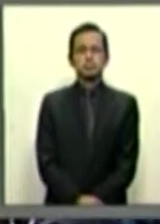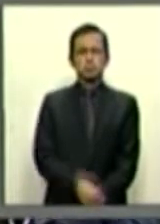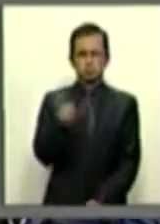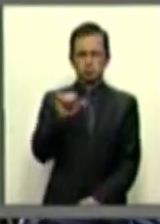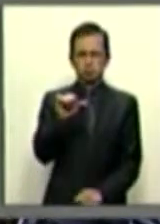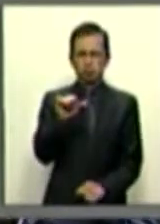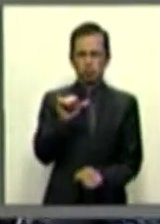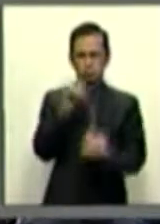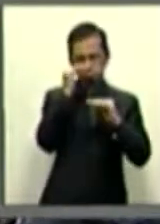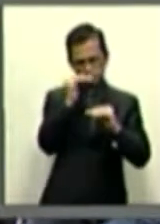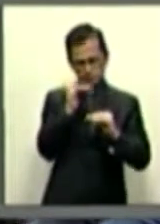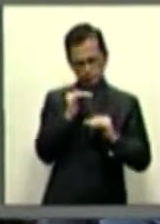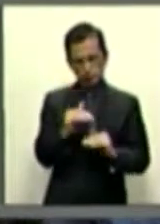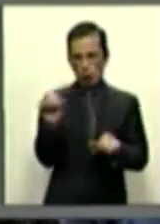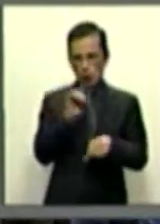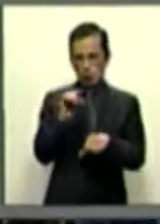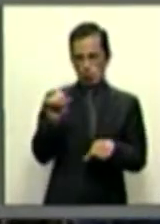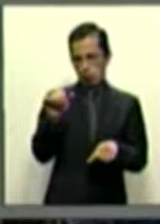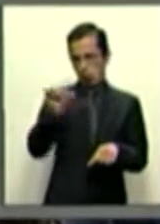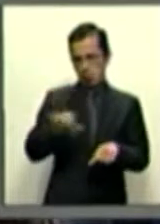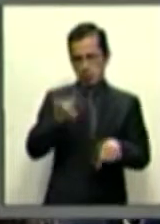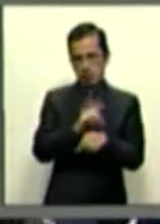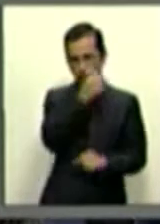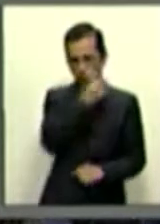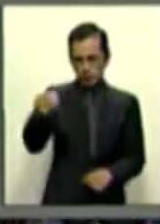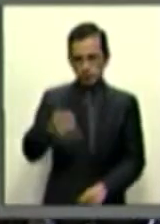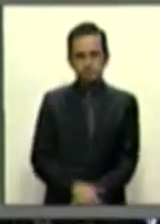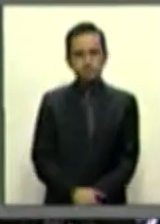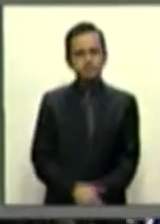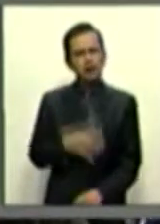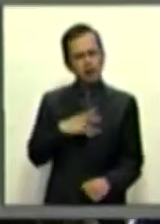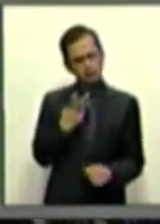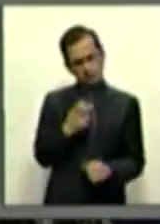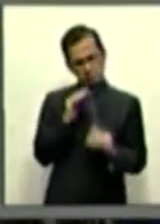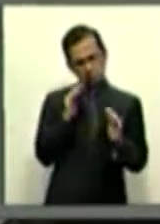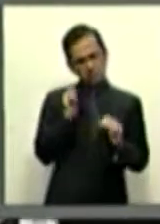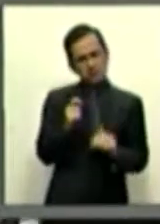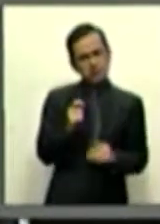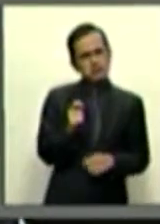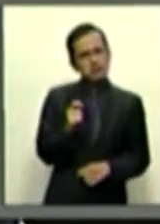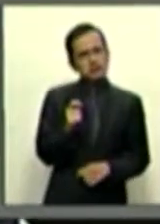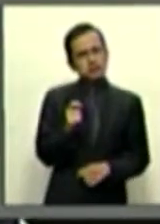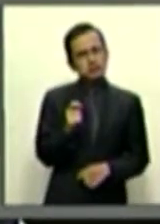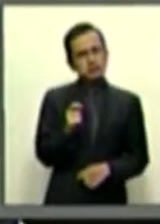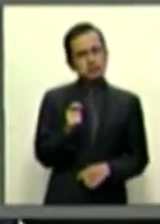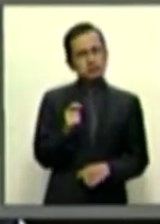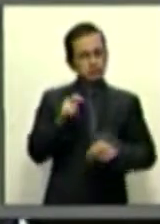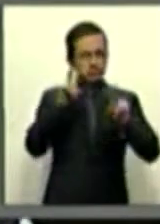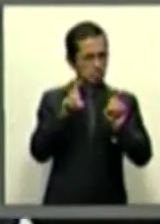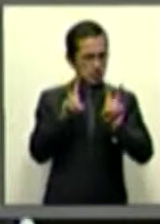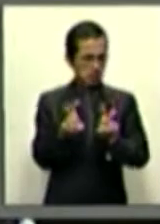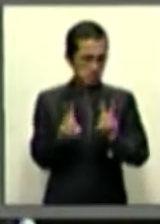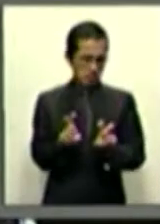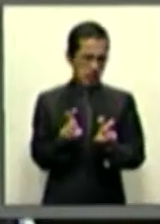aparece este espacio como la agenda política que desarrolla este pleno